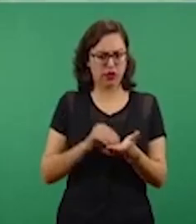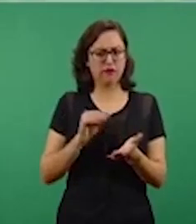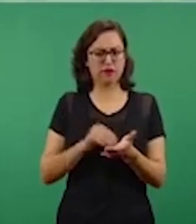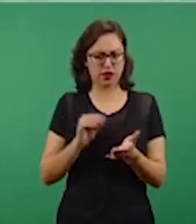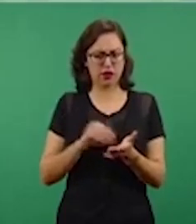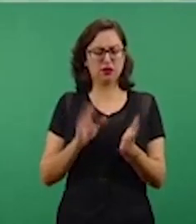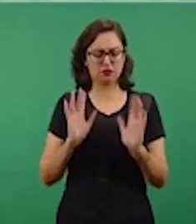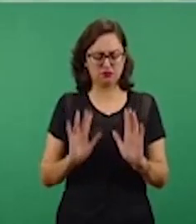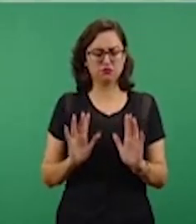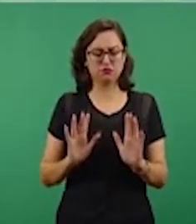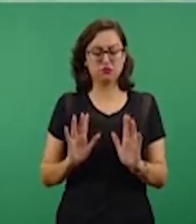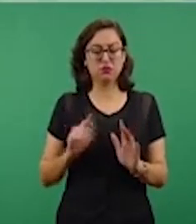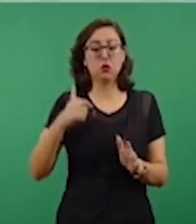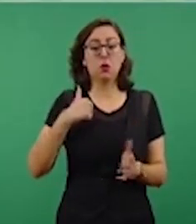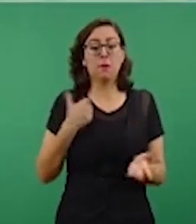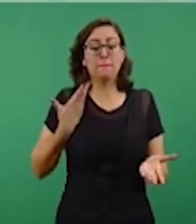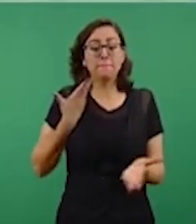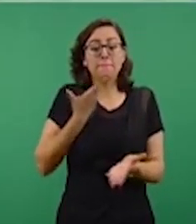soliciten